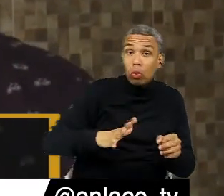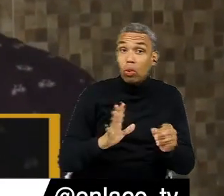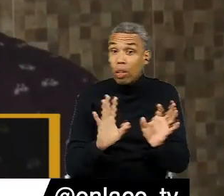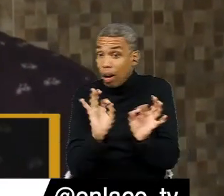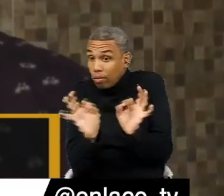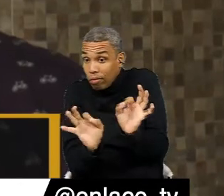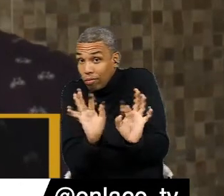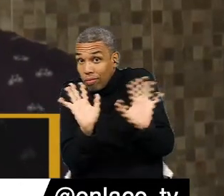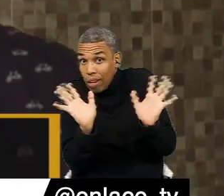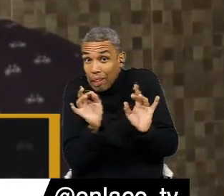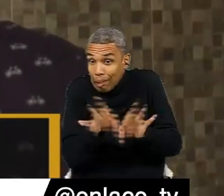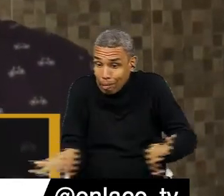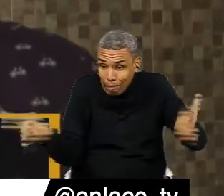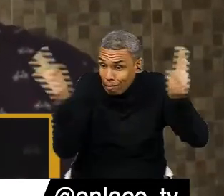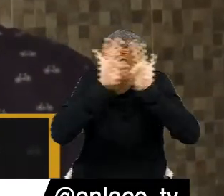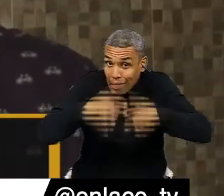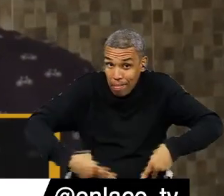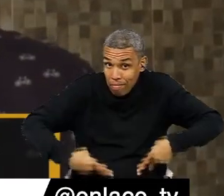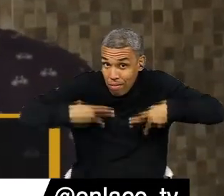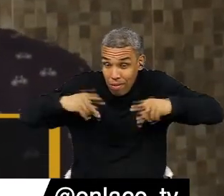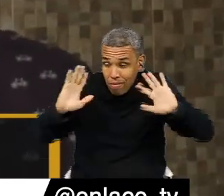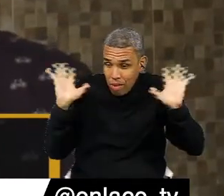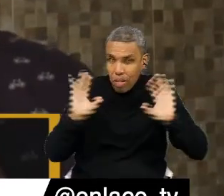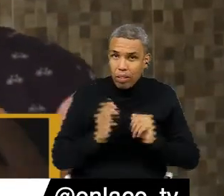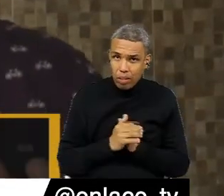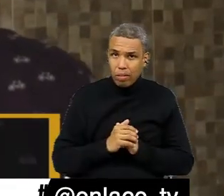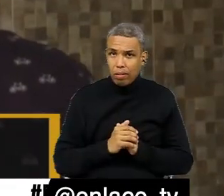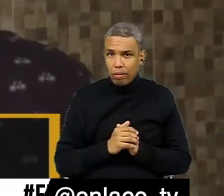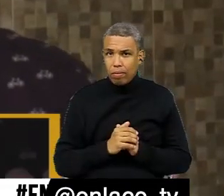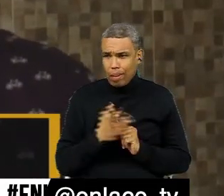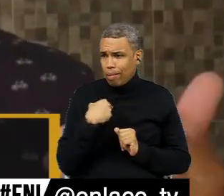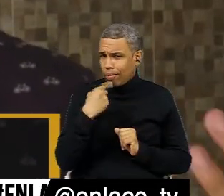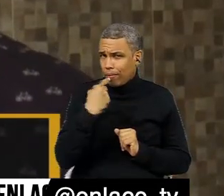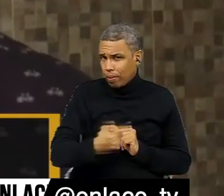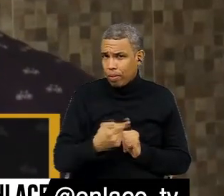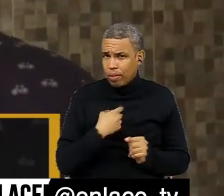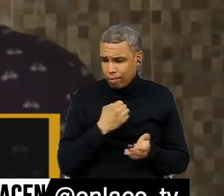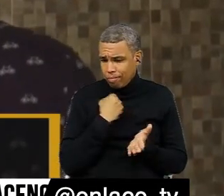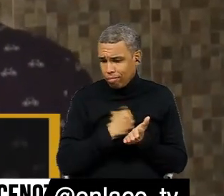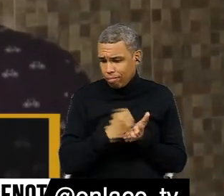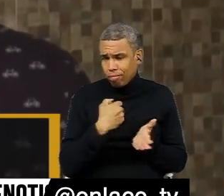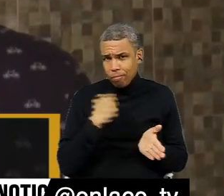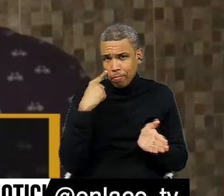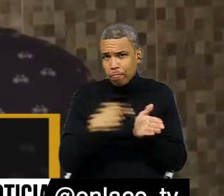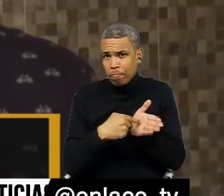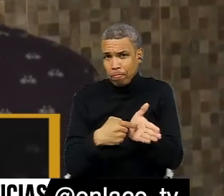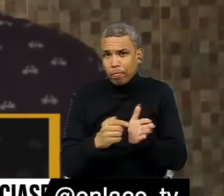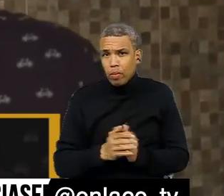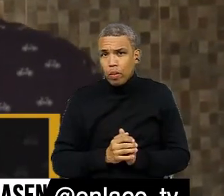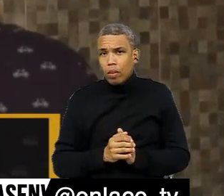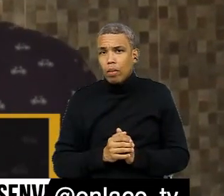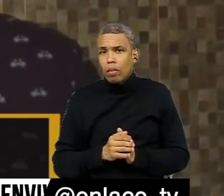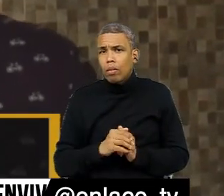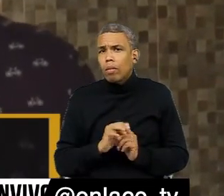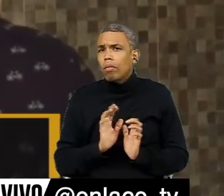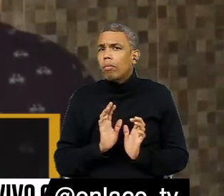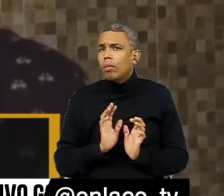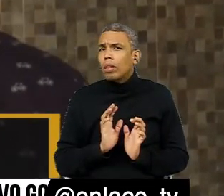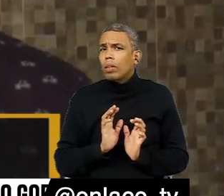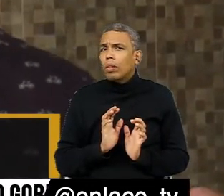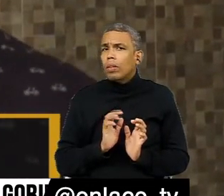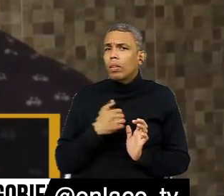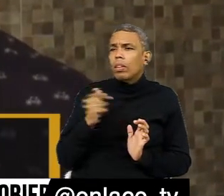ese fallo definitivo. Pero además, en mi concepto lo que pretende es legalizar lo ilegal, porque dice que no busca el cierre definitivo, es decir, que está